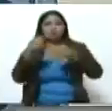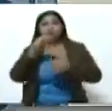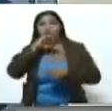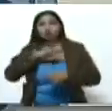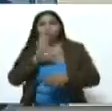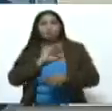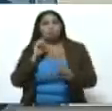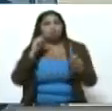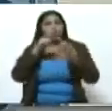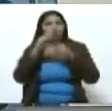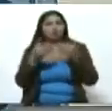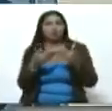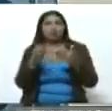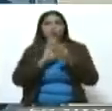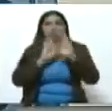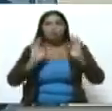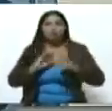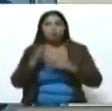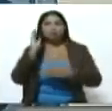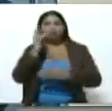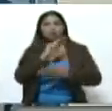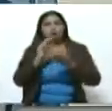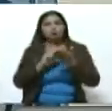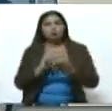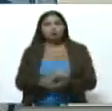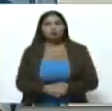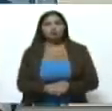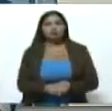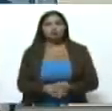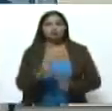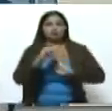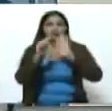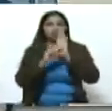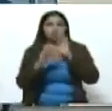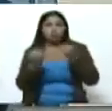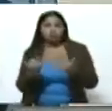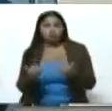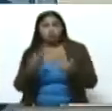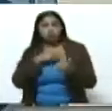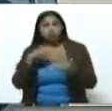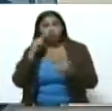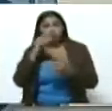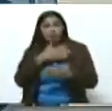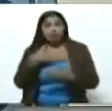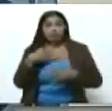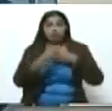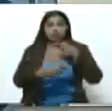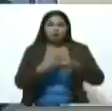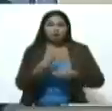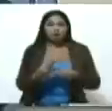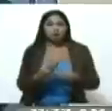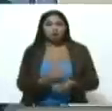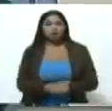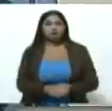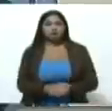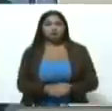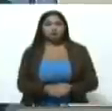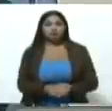histórica designación por la Asamblea Nacional Constituyente. Hemos querido en este marco